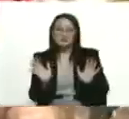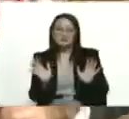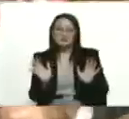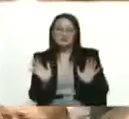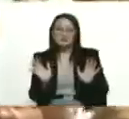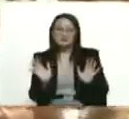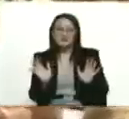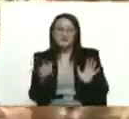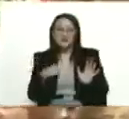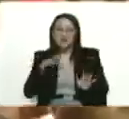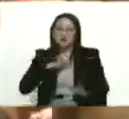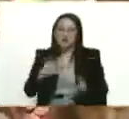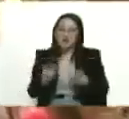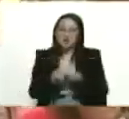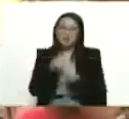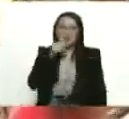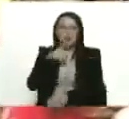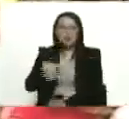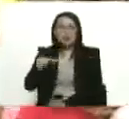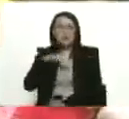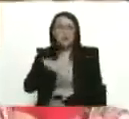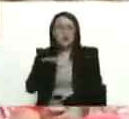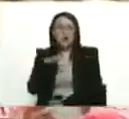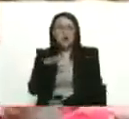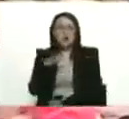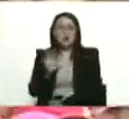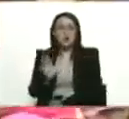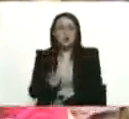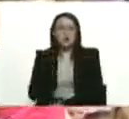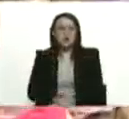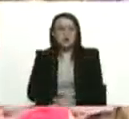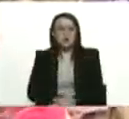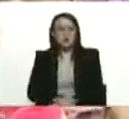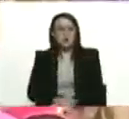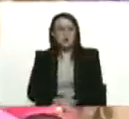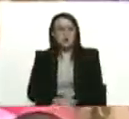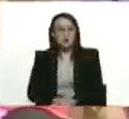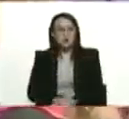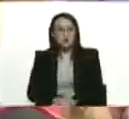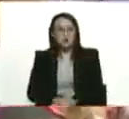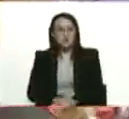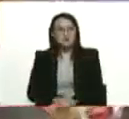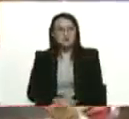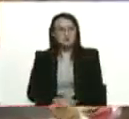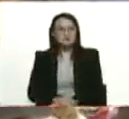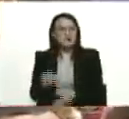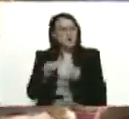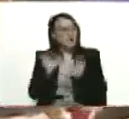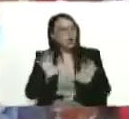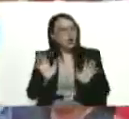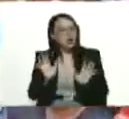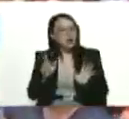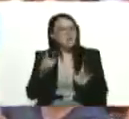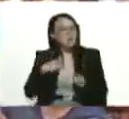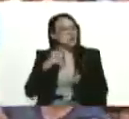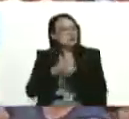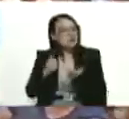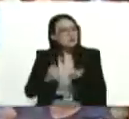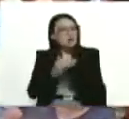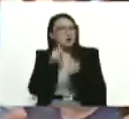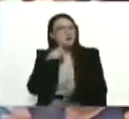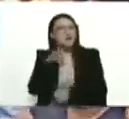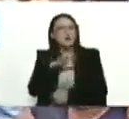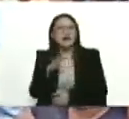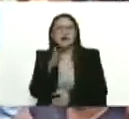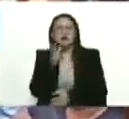Yo estoy con el pueblo, que no es este caso, ojo, que no es este caso, pero yo siempre estaré con el pueblo, así no tenga